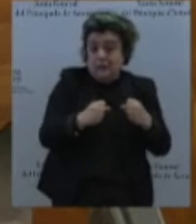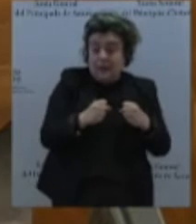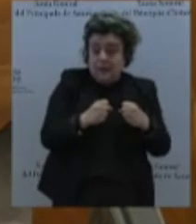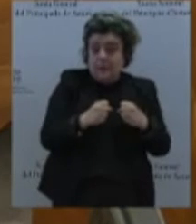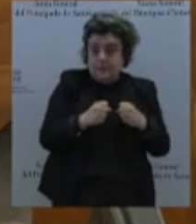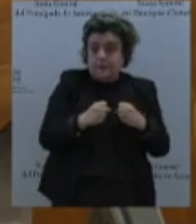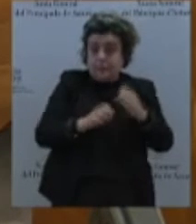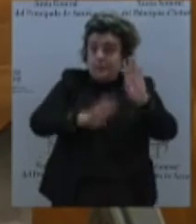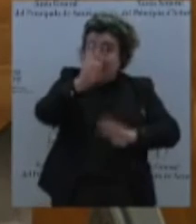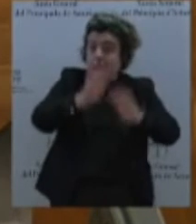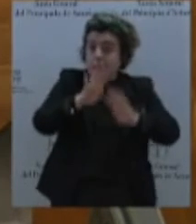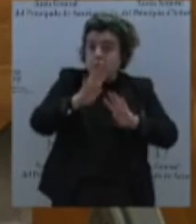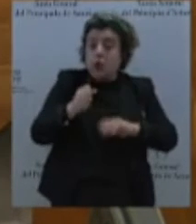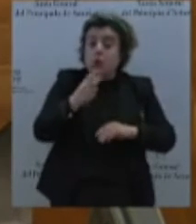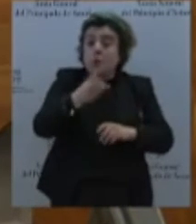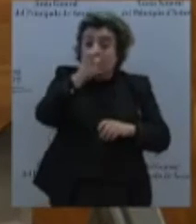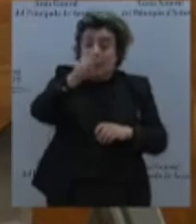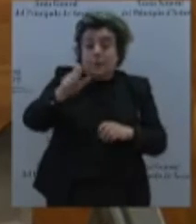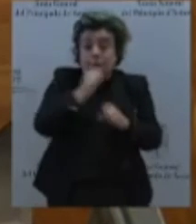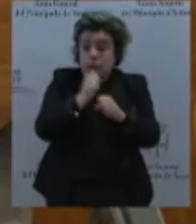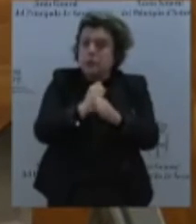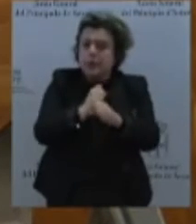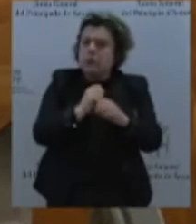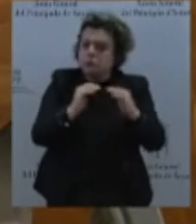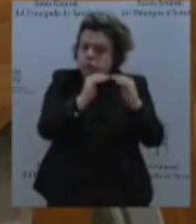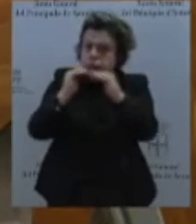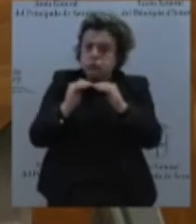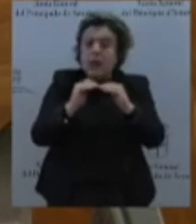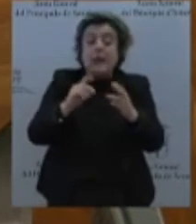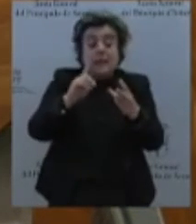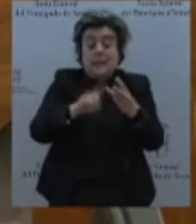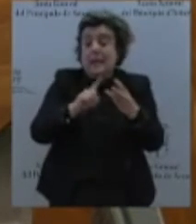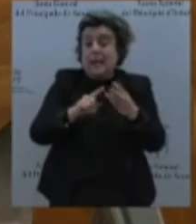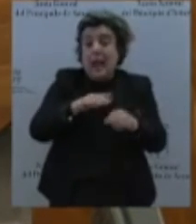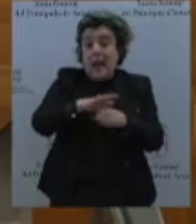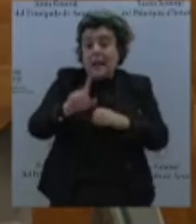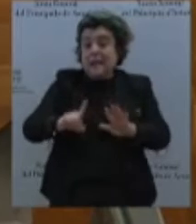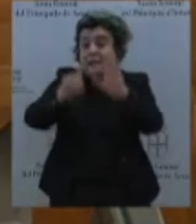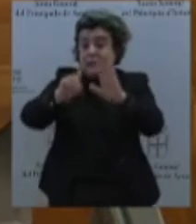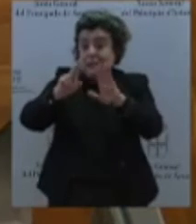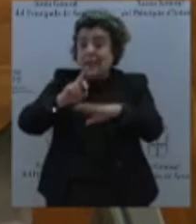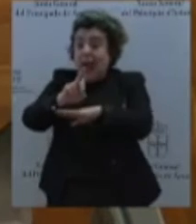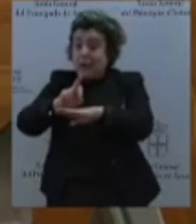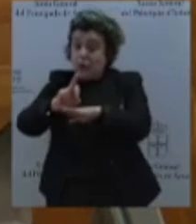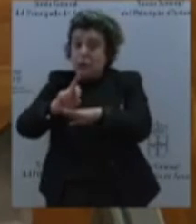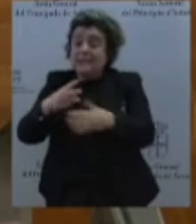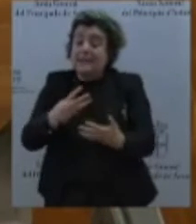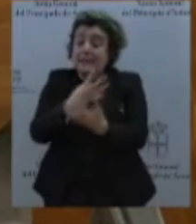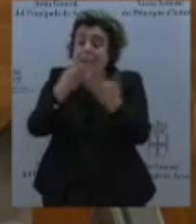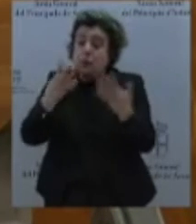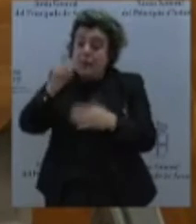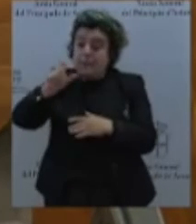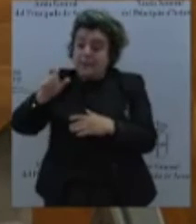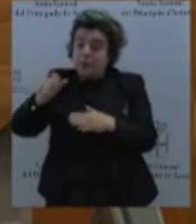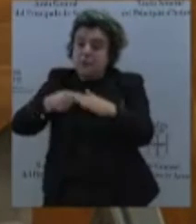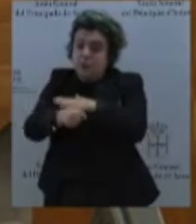Y en el área sanitaria 6, en Arriondas, se han incorporado 19 profesionales en este mismo periodo, aunque es verdad que no son profesionales facultativos,